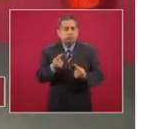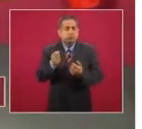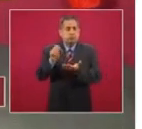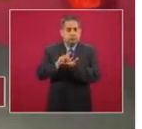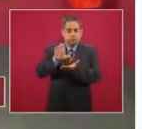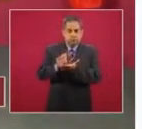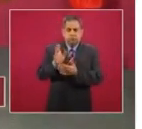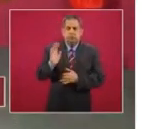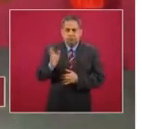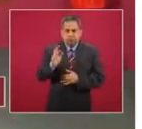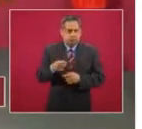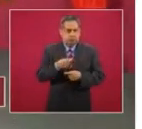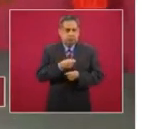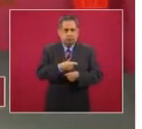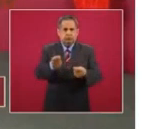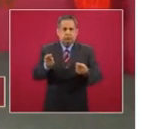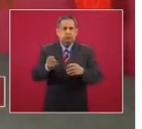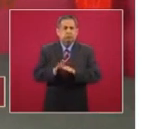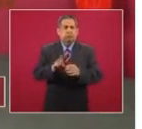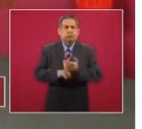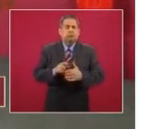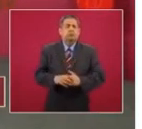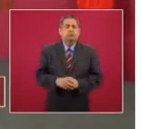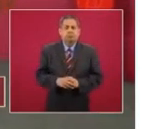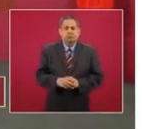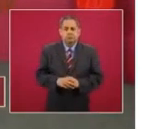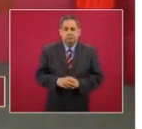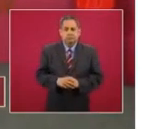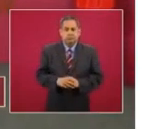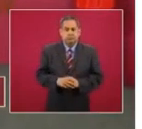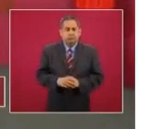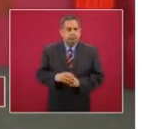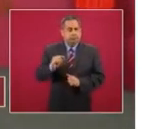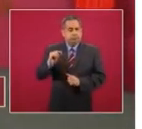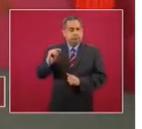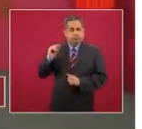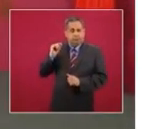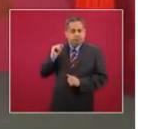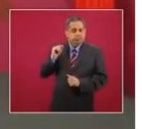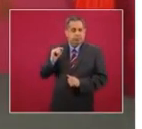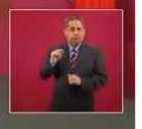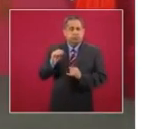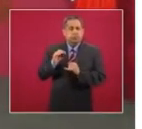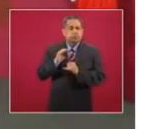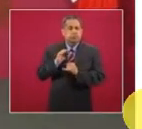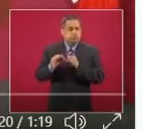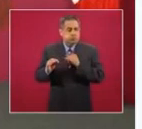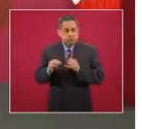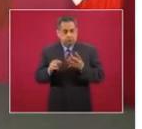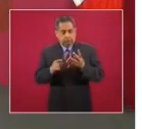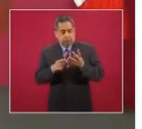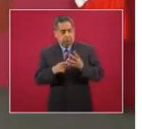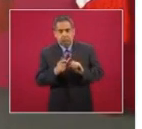ya es el último pago del año es